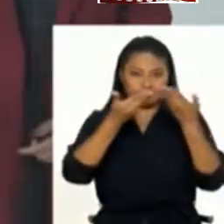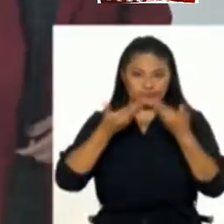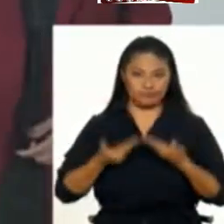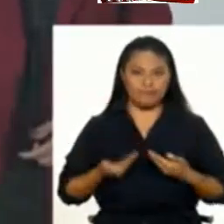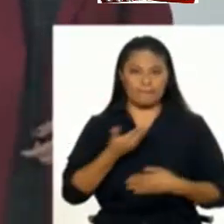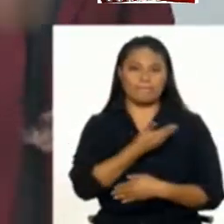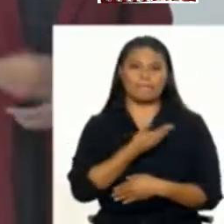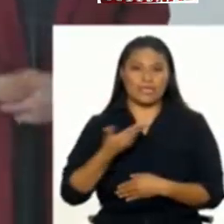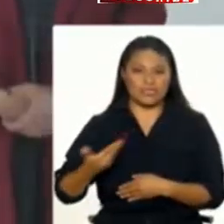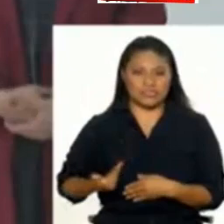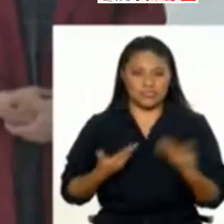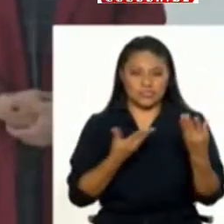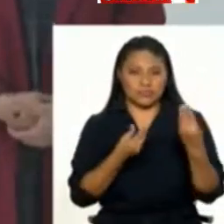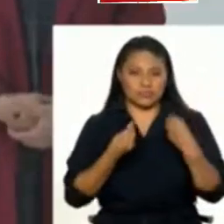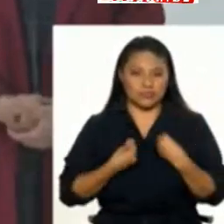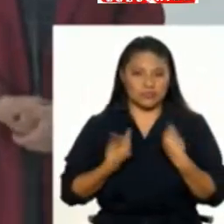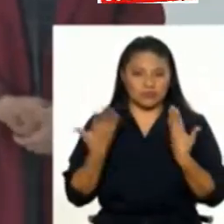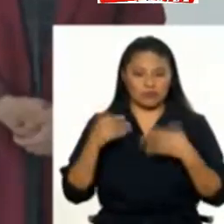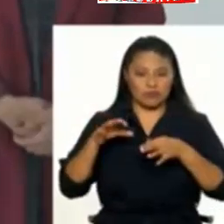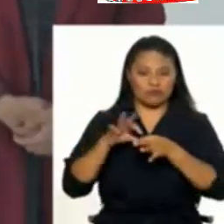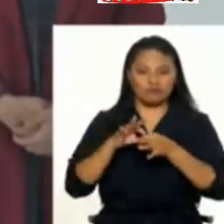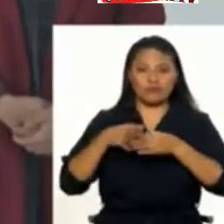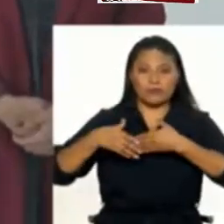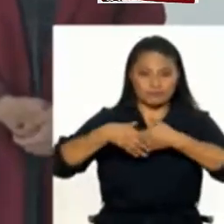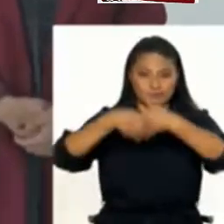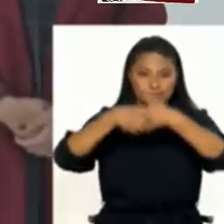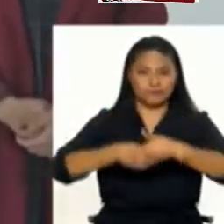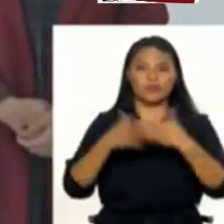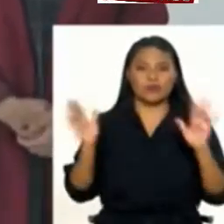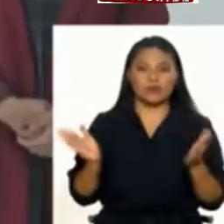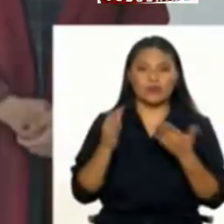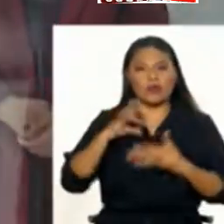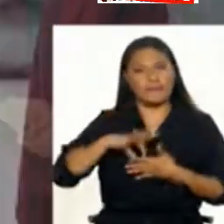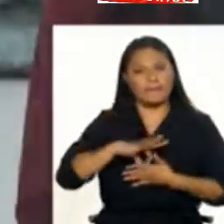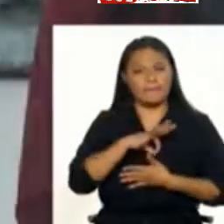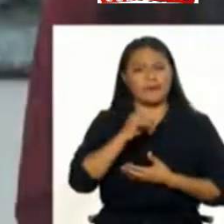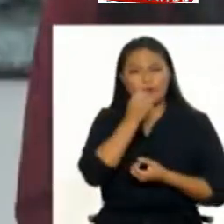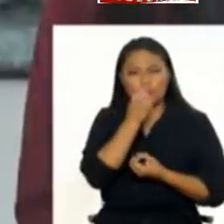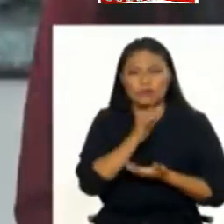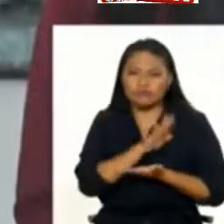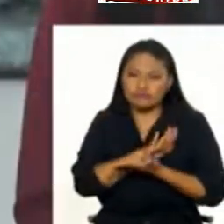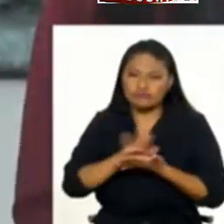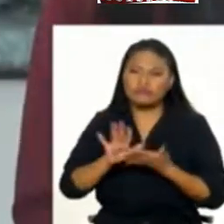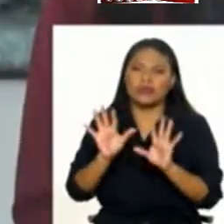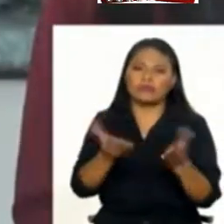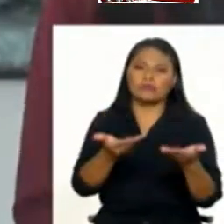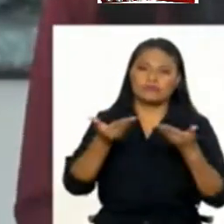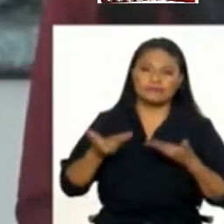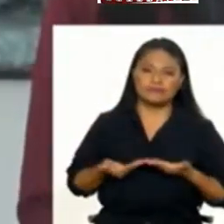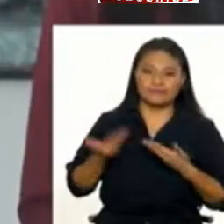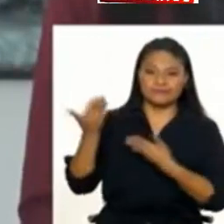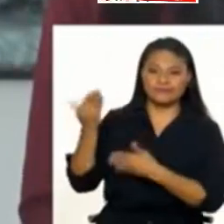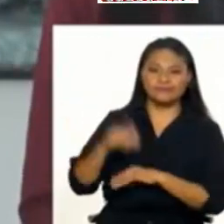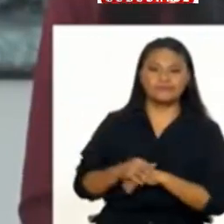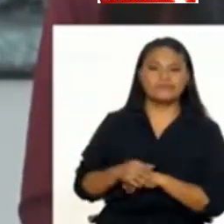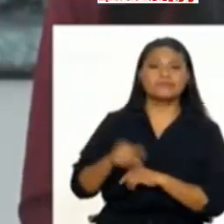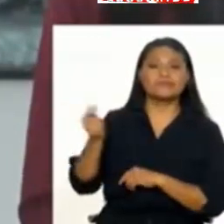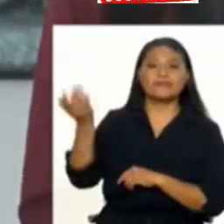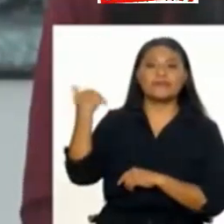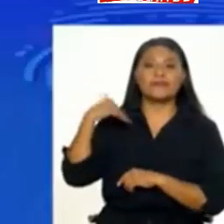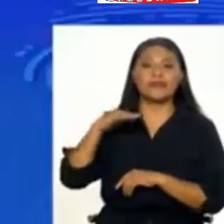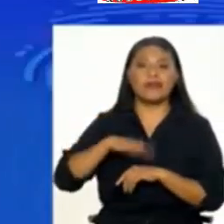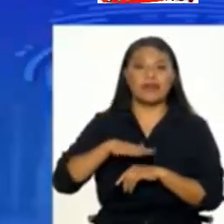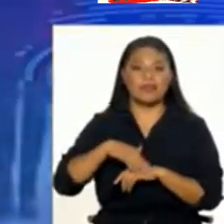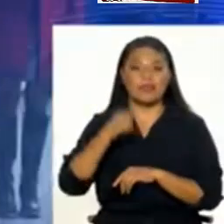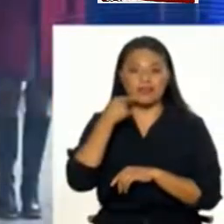el espíritu de contribuir a la integración. En un pronunciamiento después de recibir la